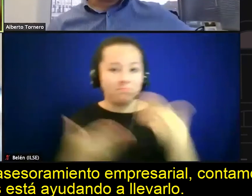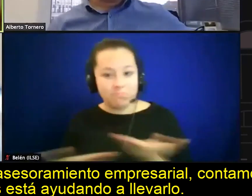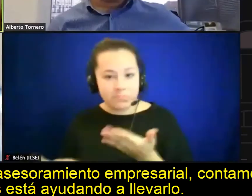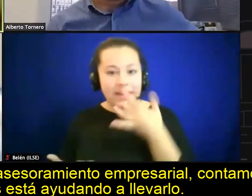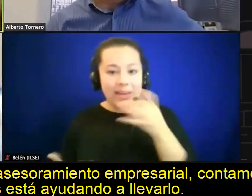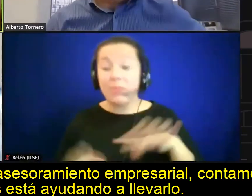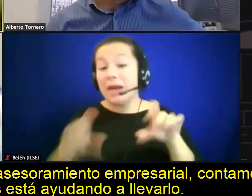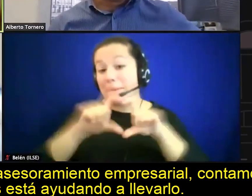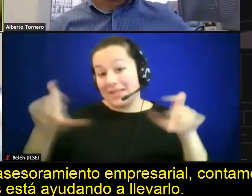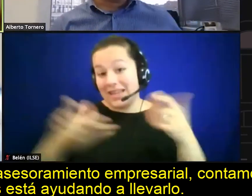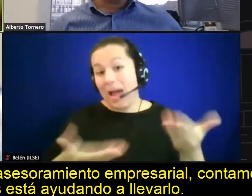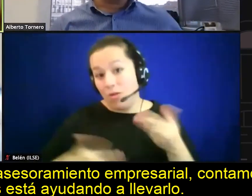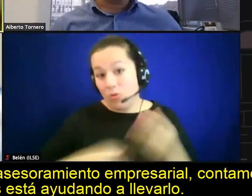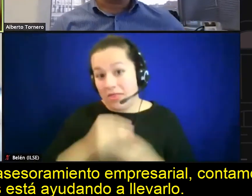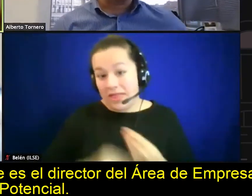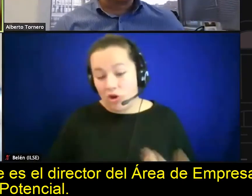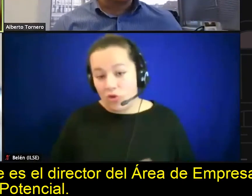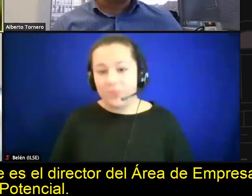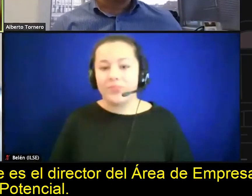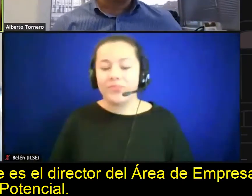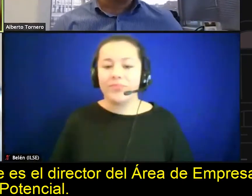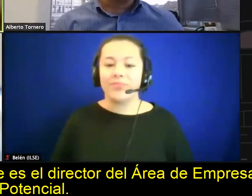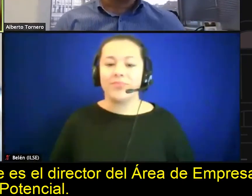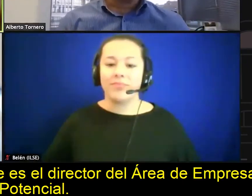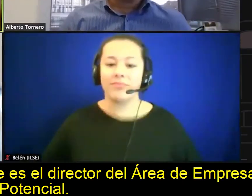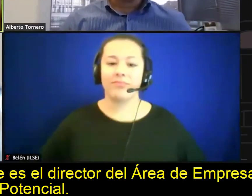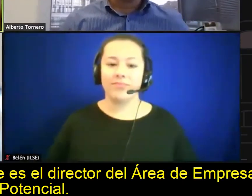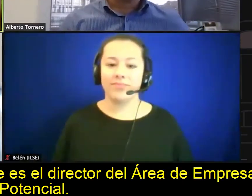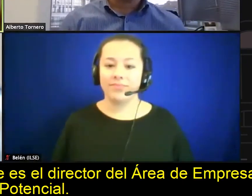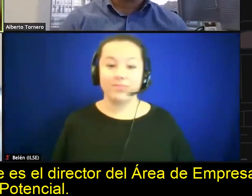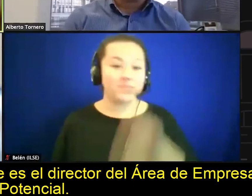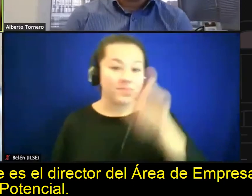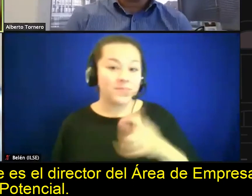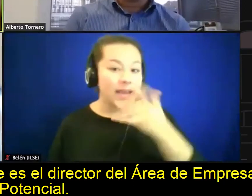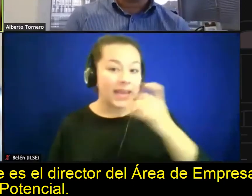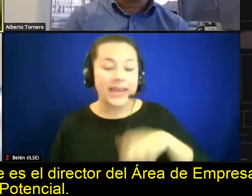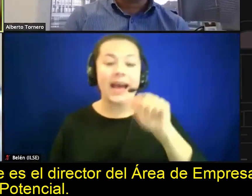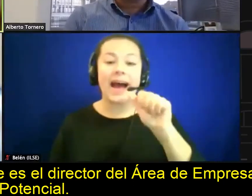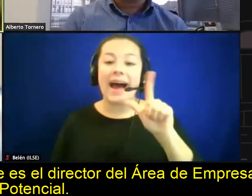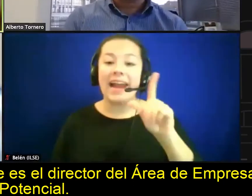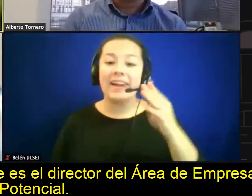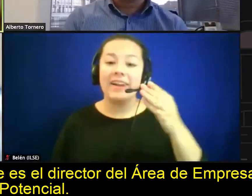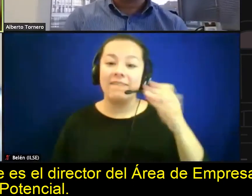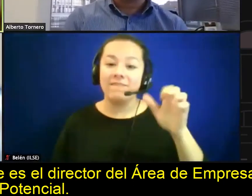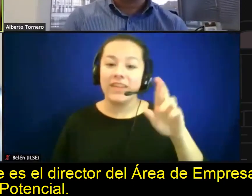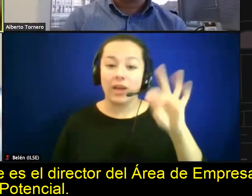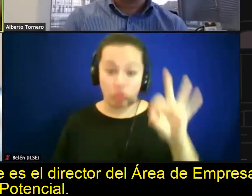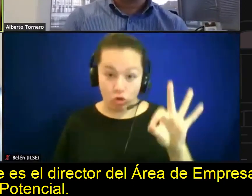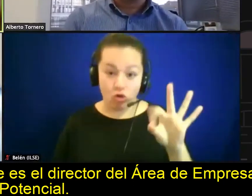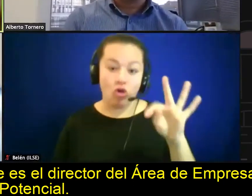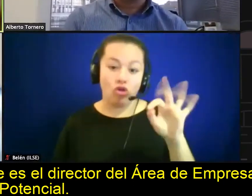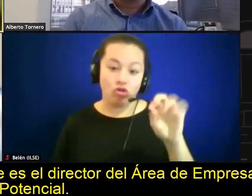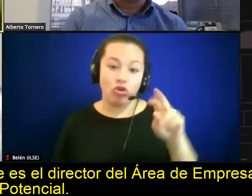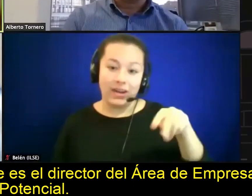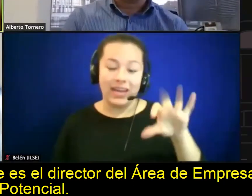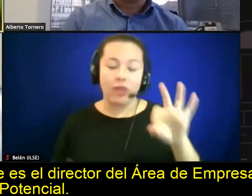a llevarlo. Contamos con Alberto Tornero, que es el director del